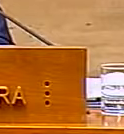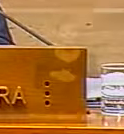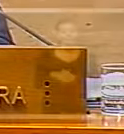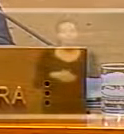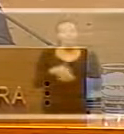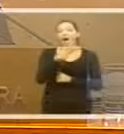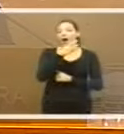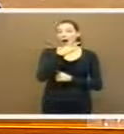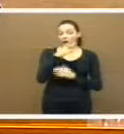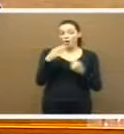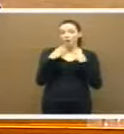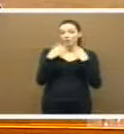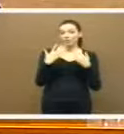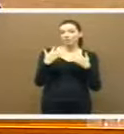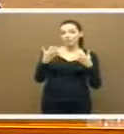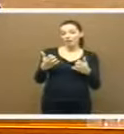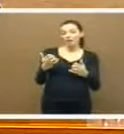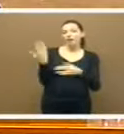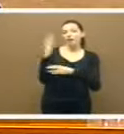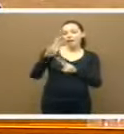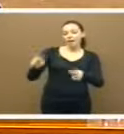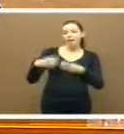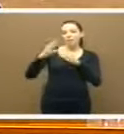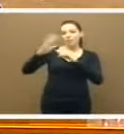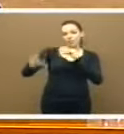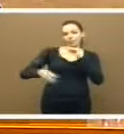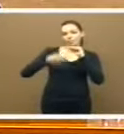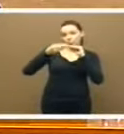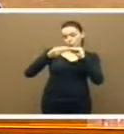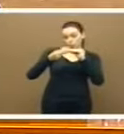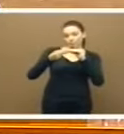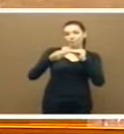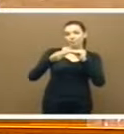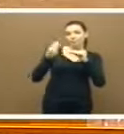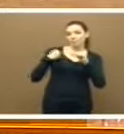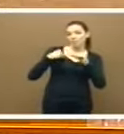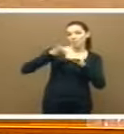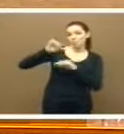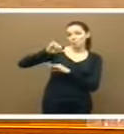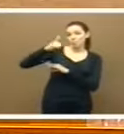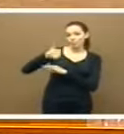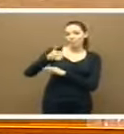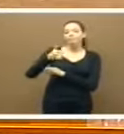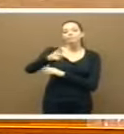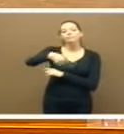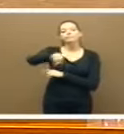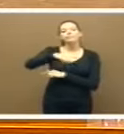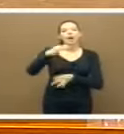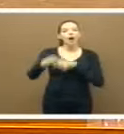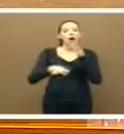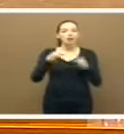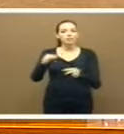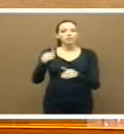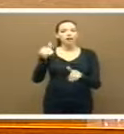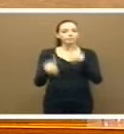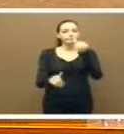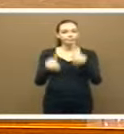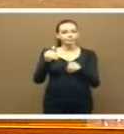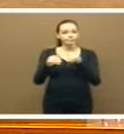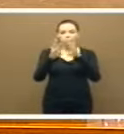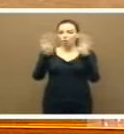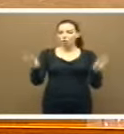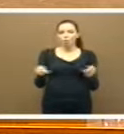continuación, señorías, con las enmiendas incorporadas, con la incorporación de las enmiendas que se han aprobado, someto a la consideración de esta Cámara en su